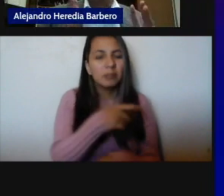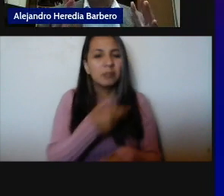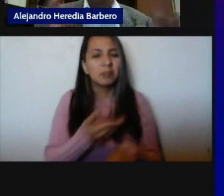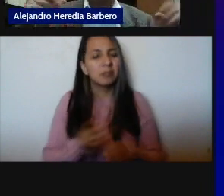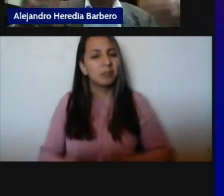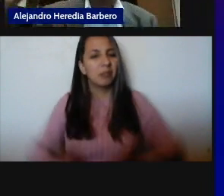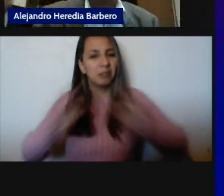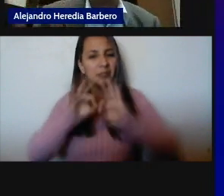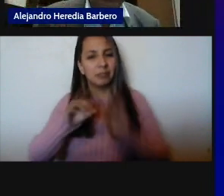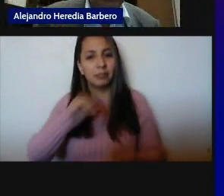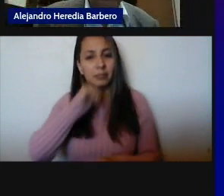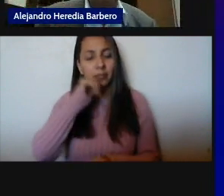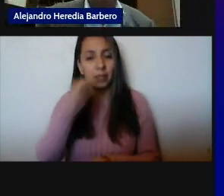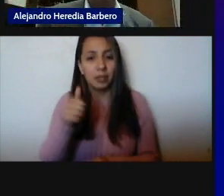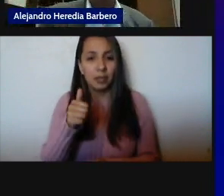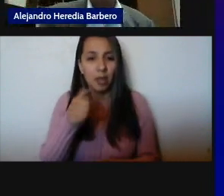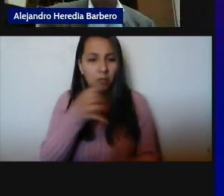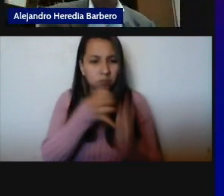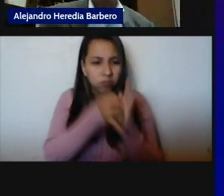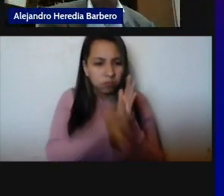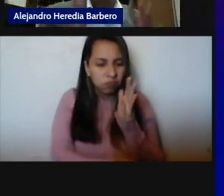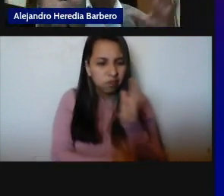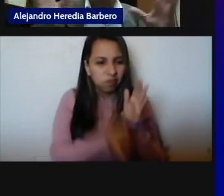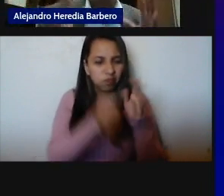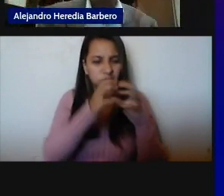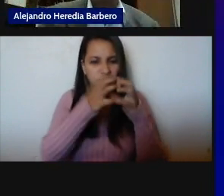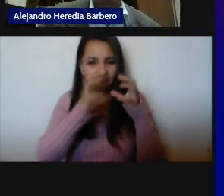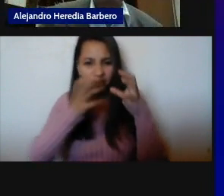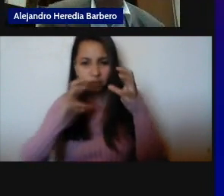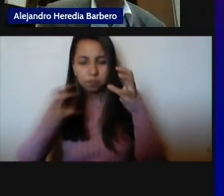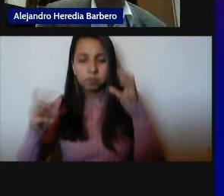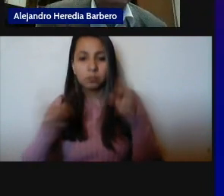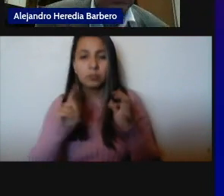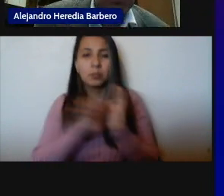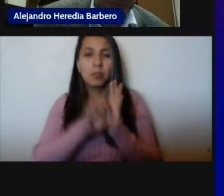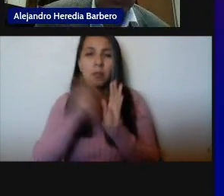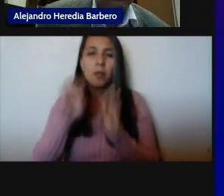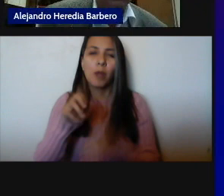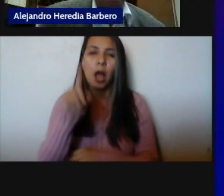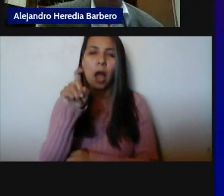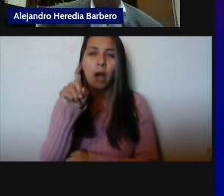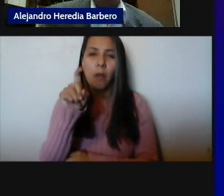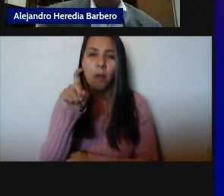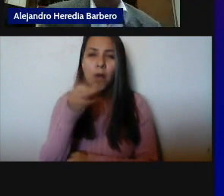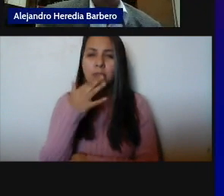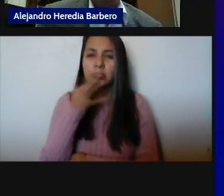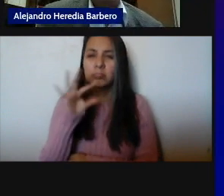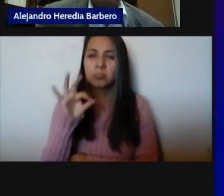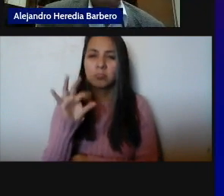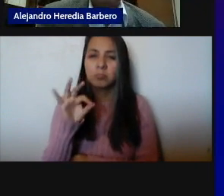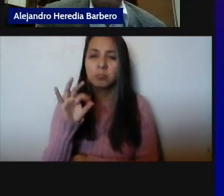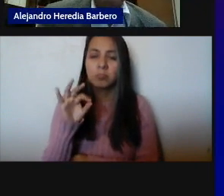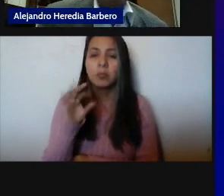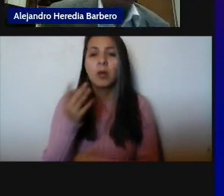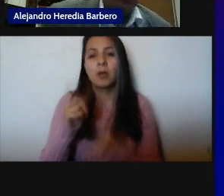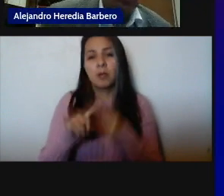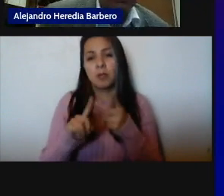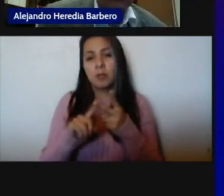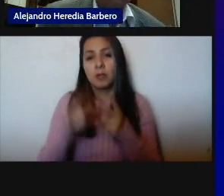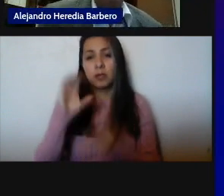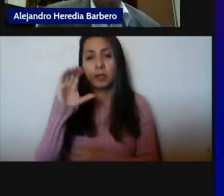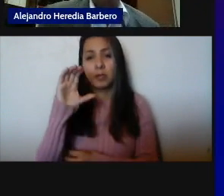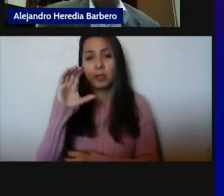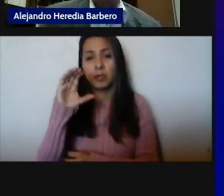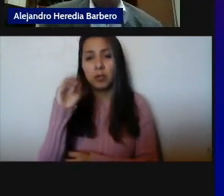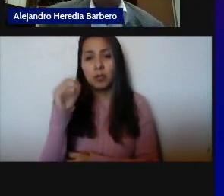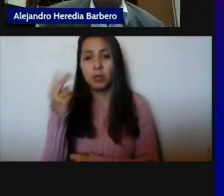que no tienen como relevancia estructural, digamos, en la parte profunda de los sistemas vivos, como puede ser la molécula de agua, como puede ser el CO2,